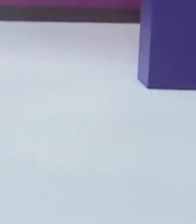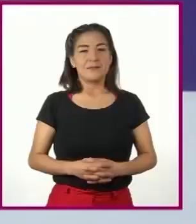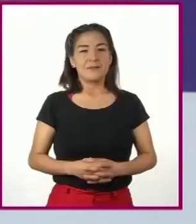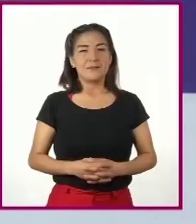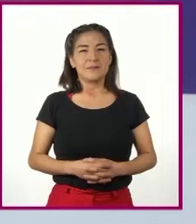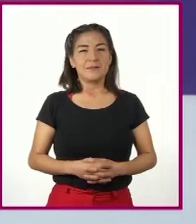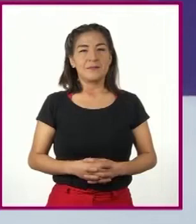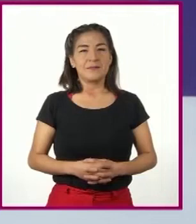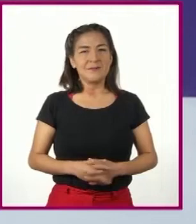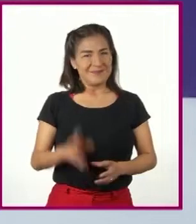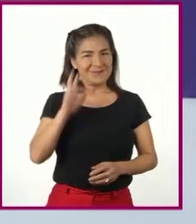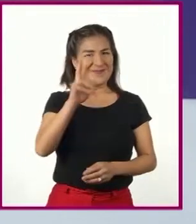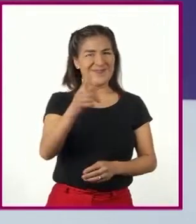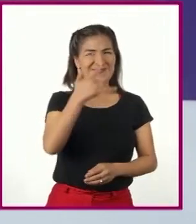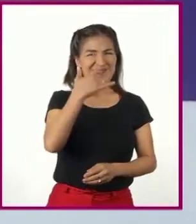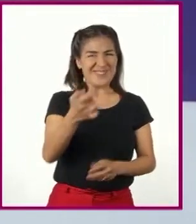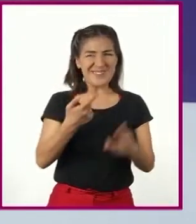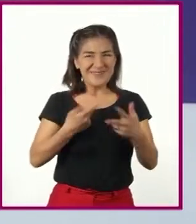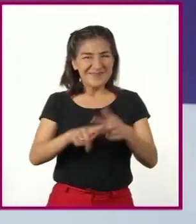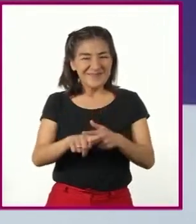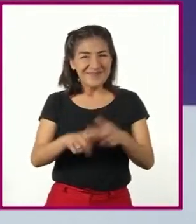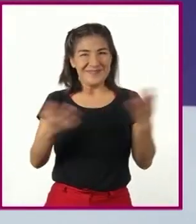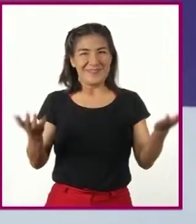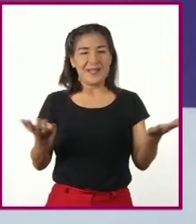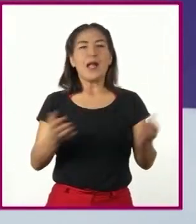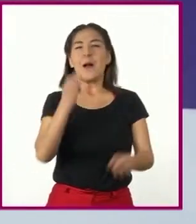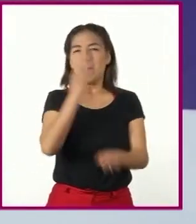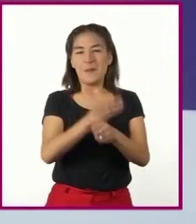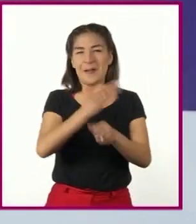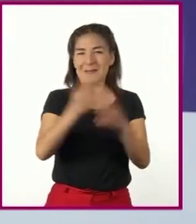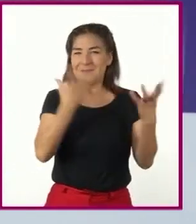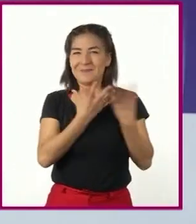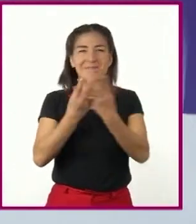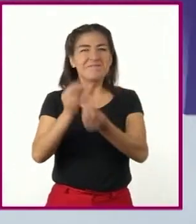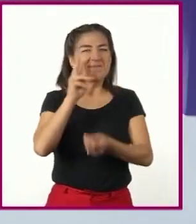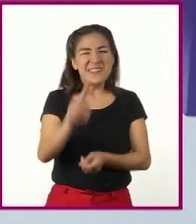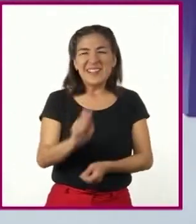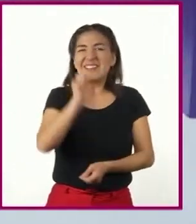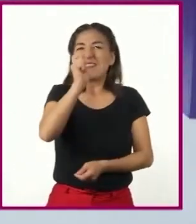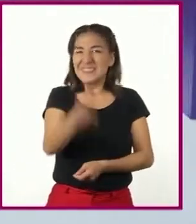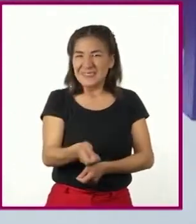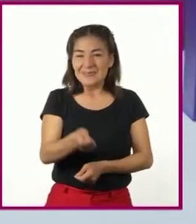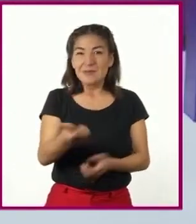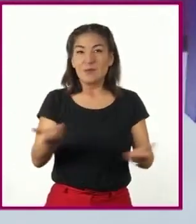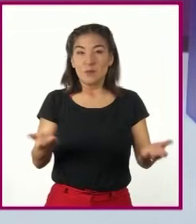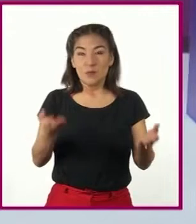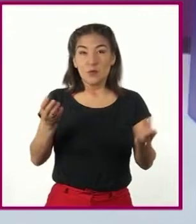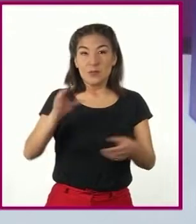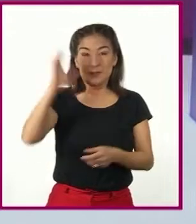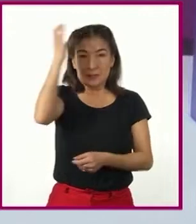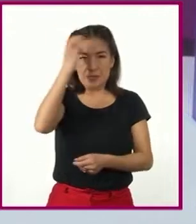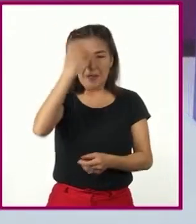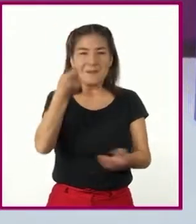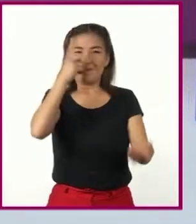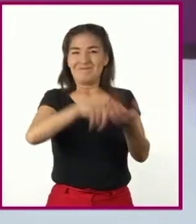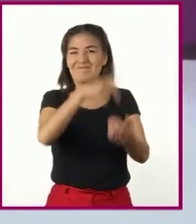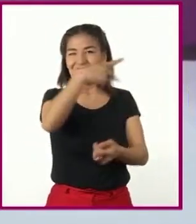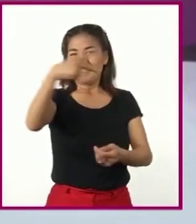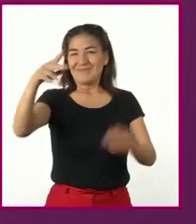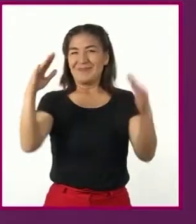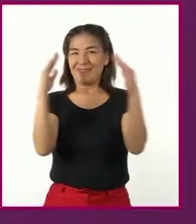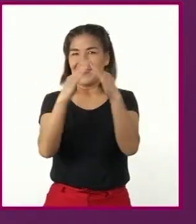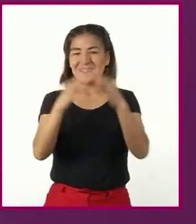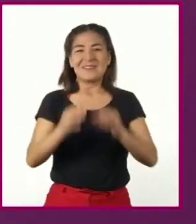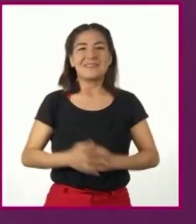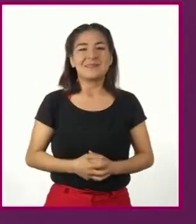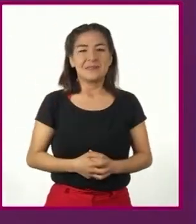enigmático comienzo? Acompáñenos a resolver juntos este misterio, haciendo ciencia desde sus hogares. ¿Han